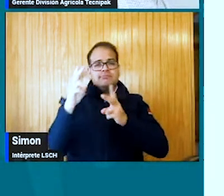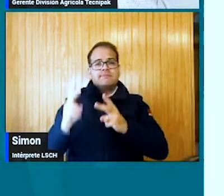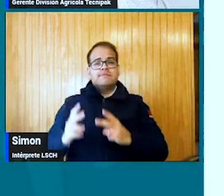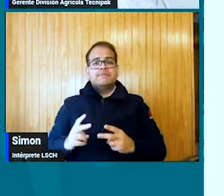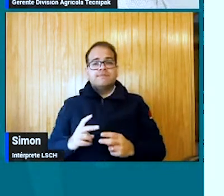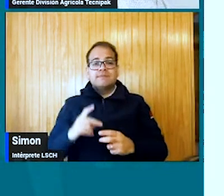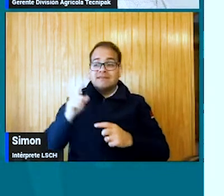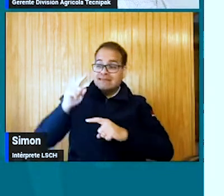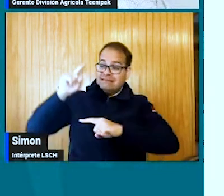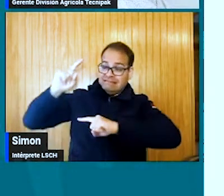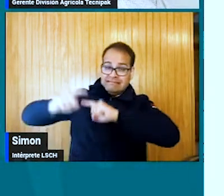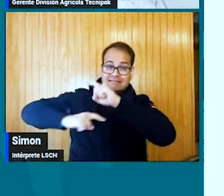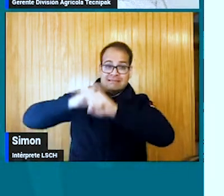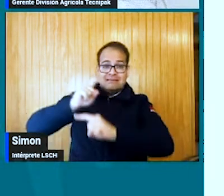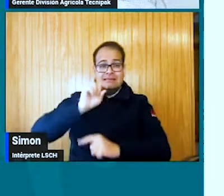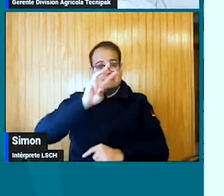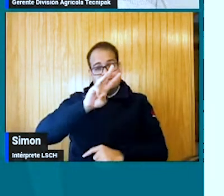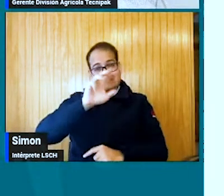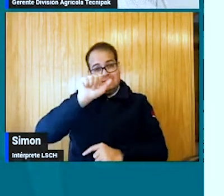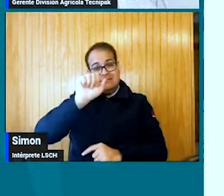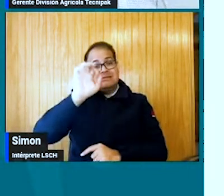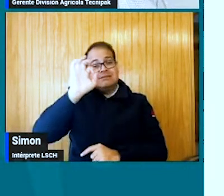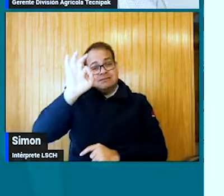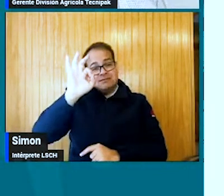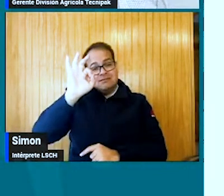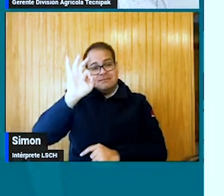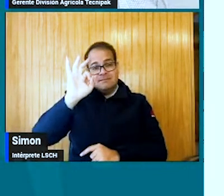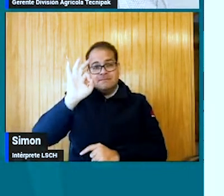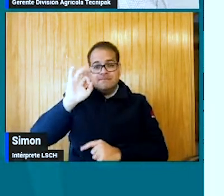Estas giran en 360 grados